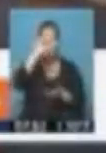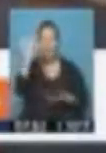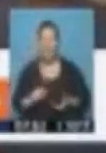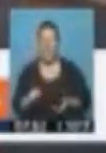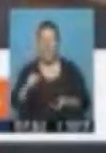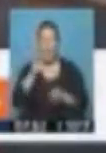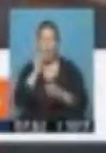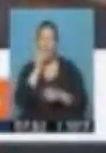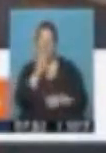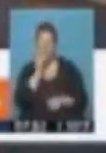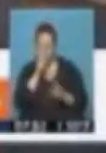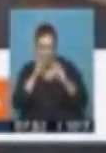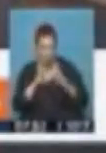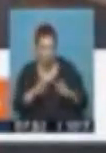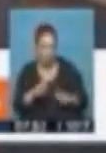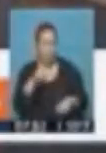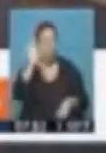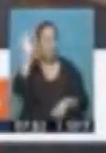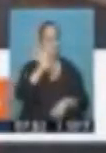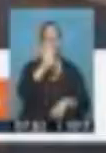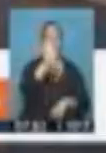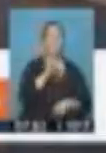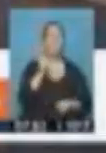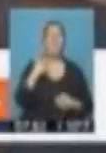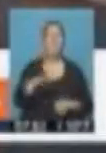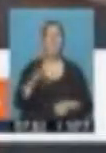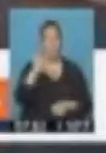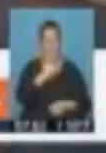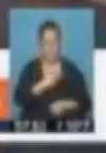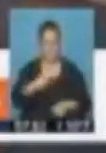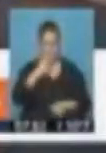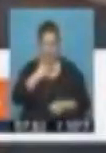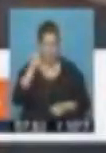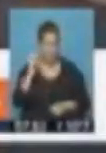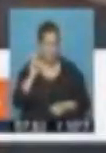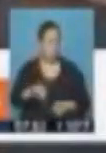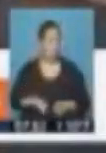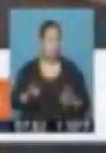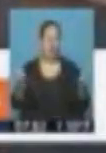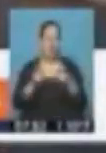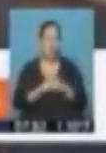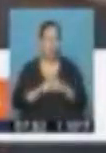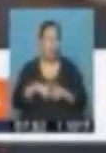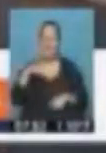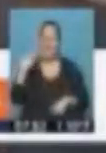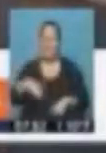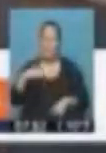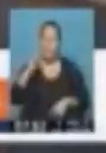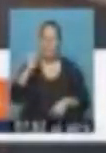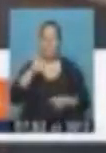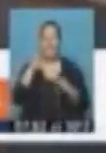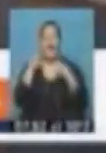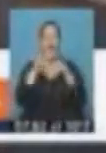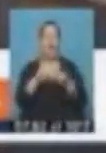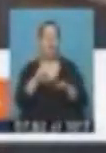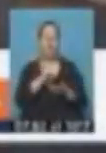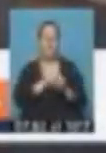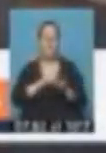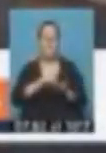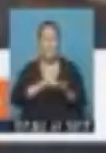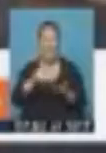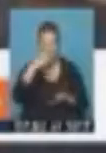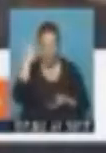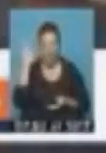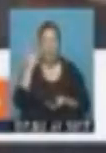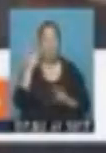de Inteligencia. Están designados por el presidente Mauricio Macri en comisión. Necesitan el aval del Senado